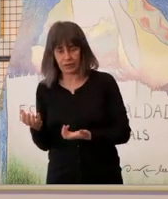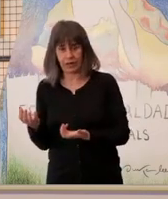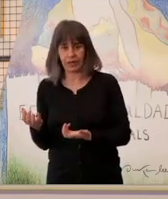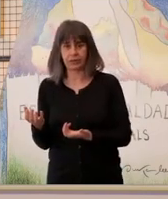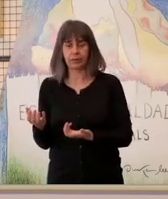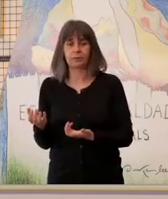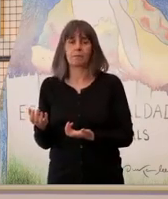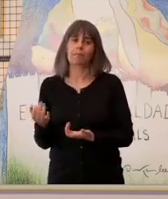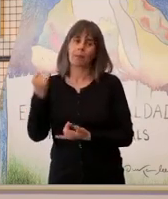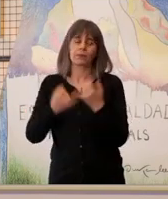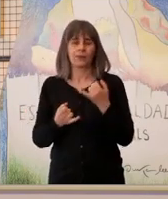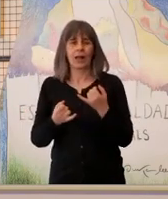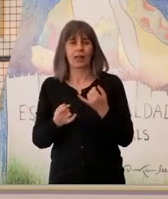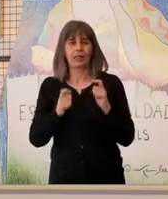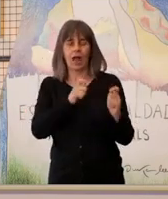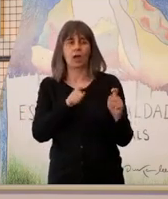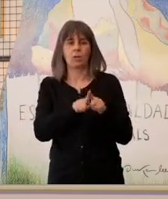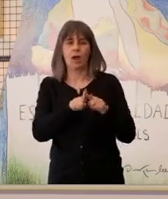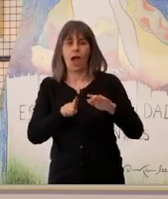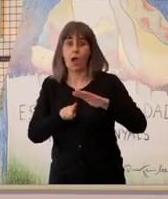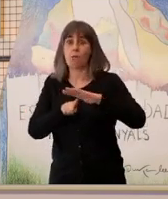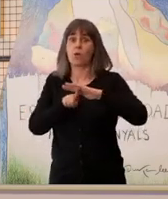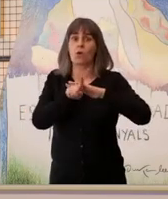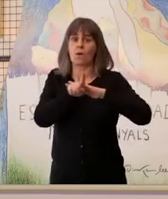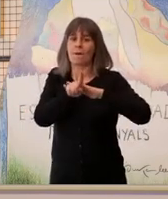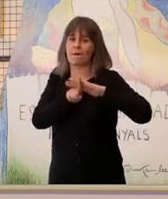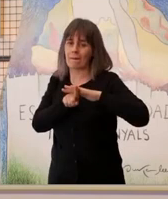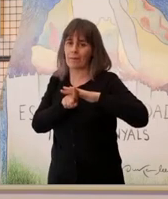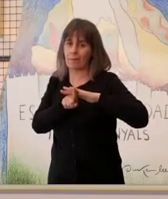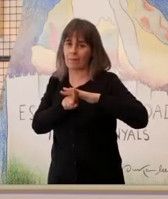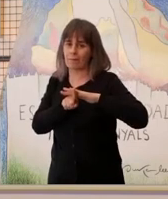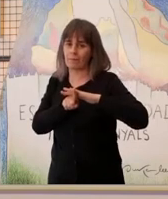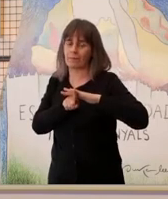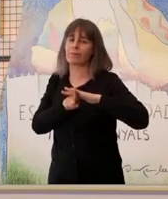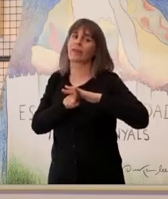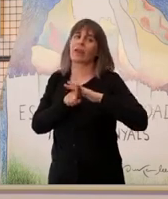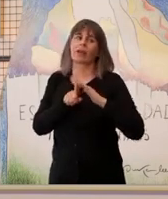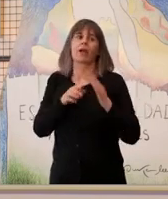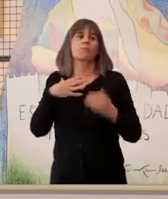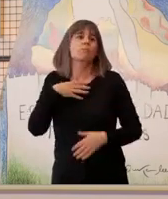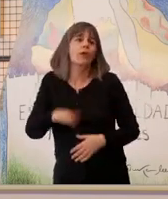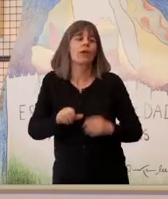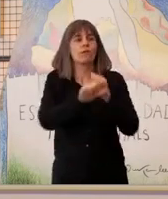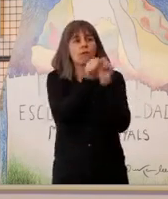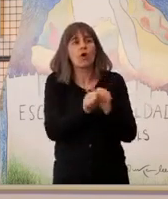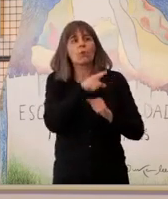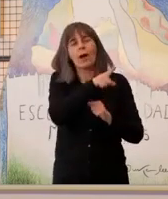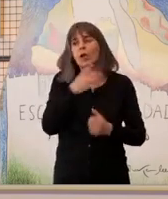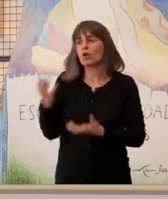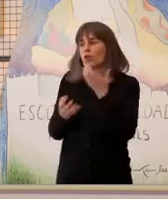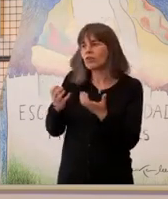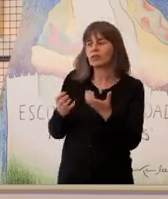estamos haciendo es parar la evolución y a veces puede que la manera como cocina o como te deja la cocina no te guste